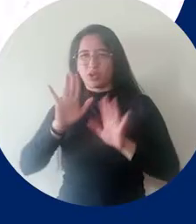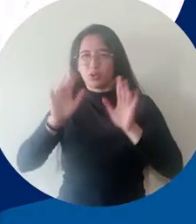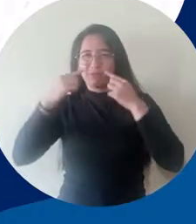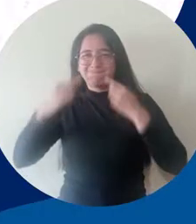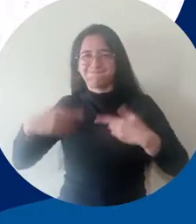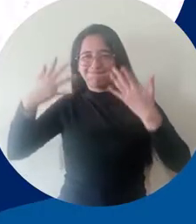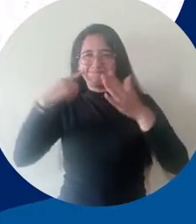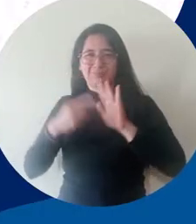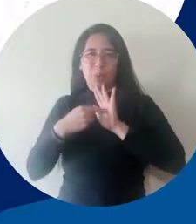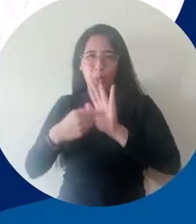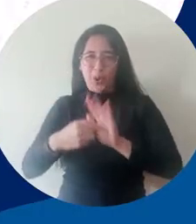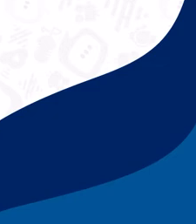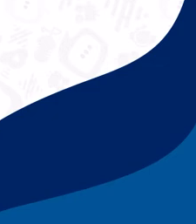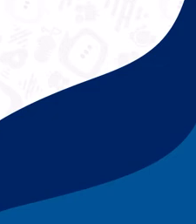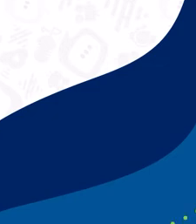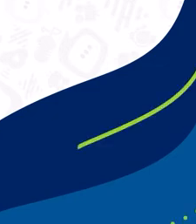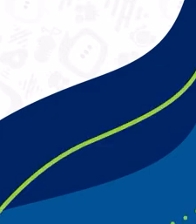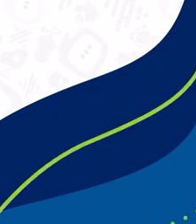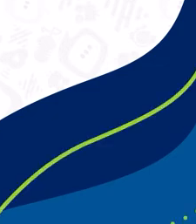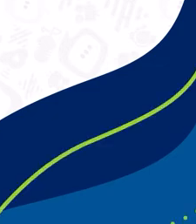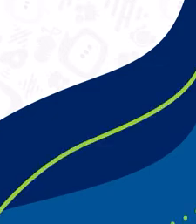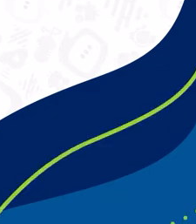mundialmente.